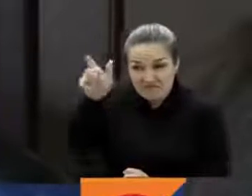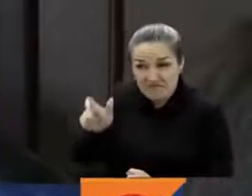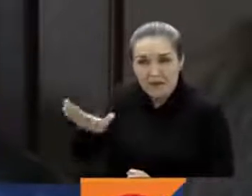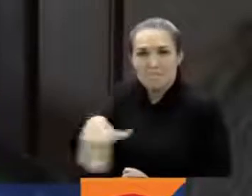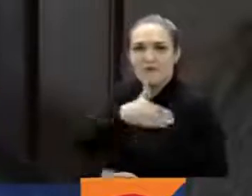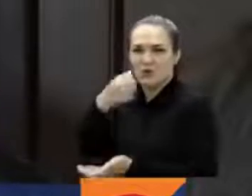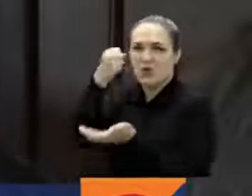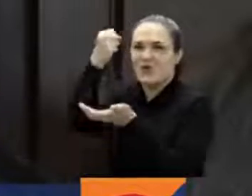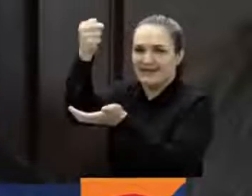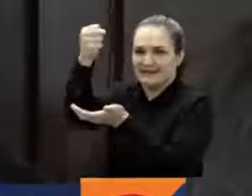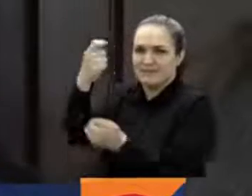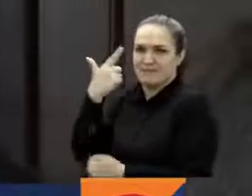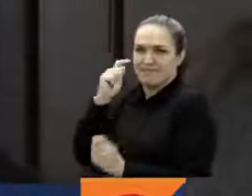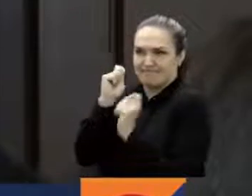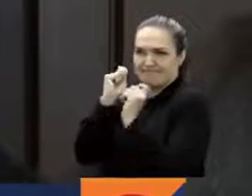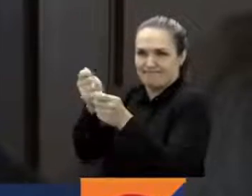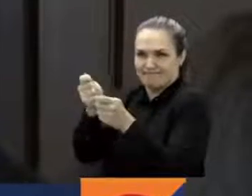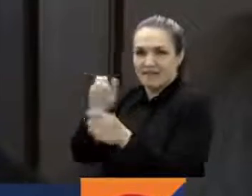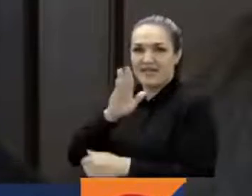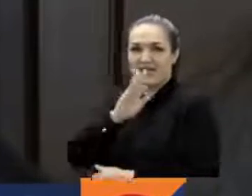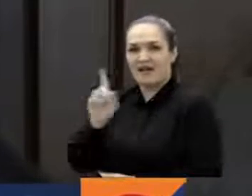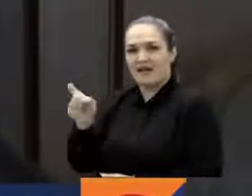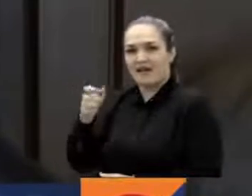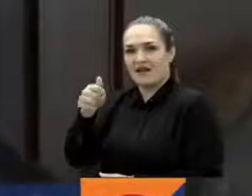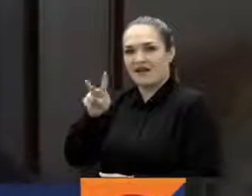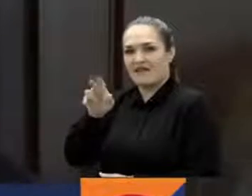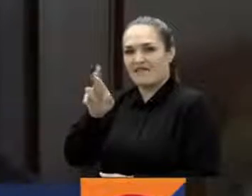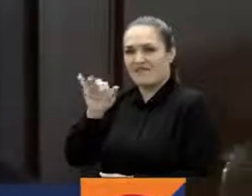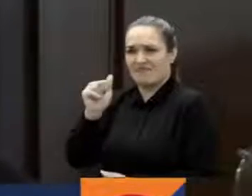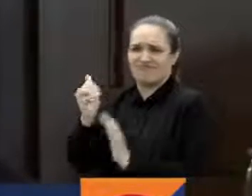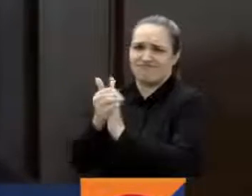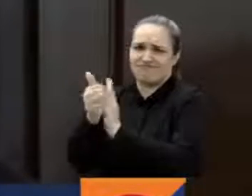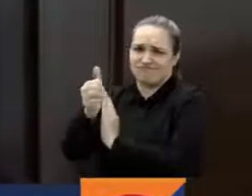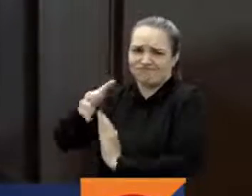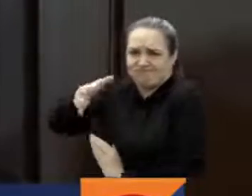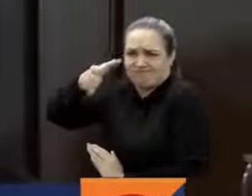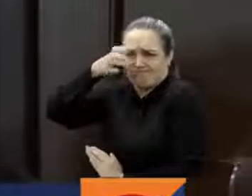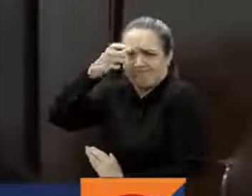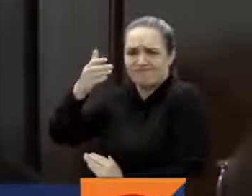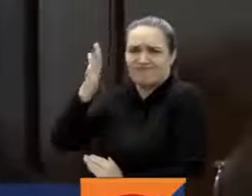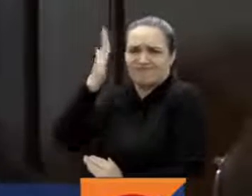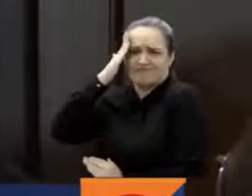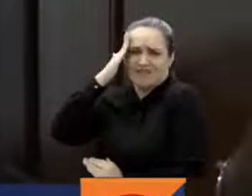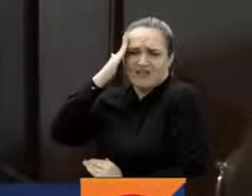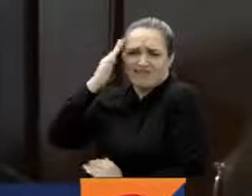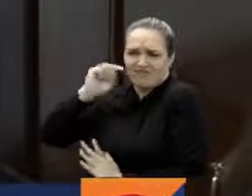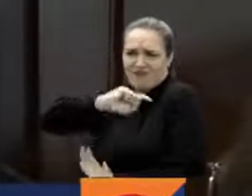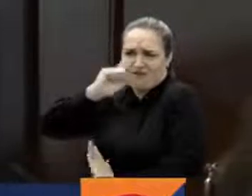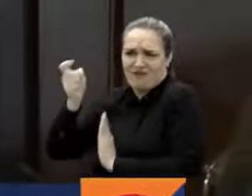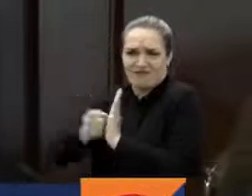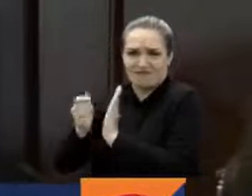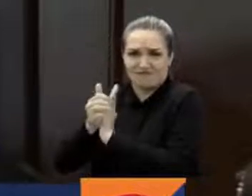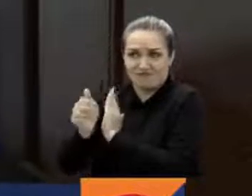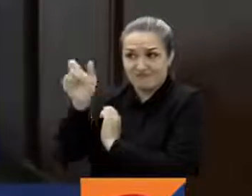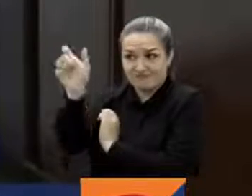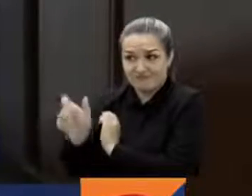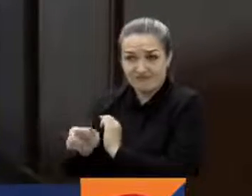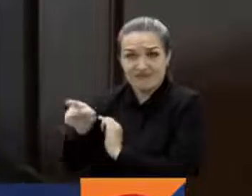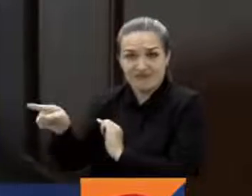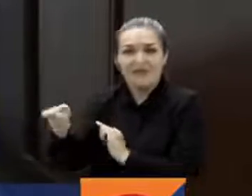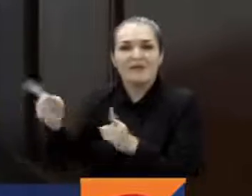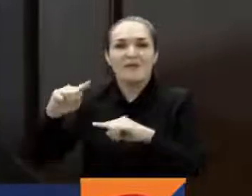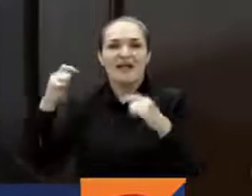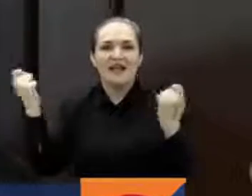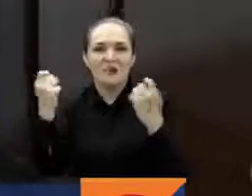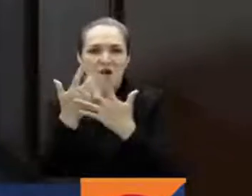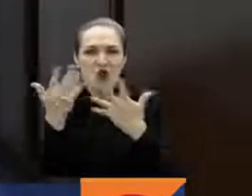otro por sus competencias, por sus dominios y por el modo como enfrentó la campaña